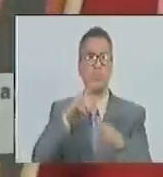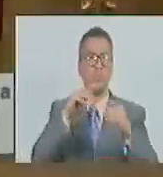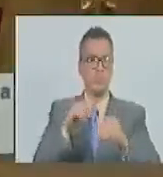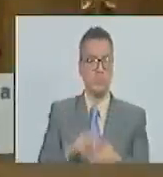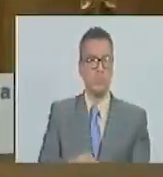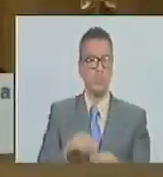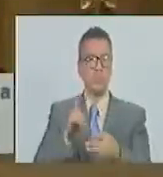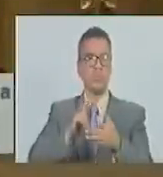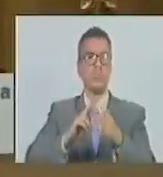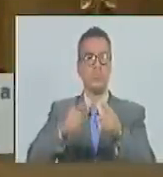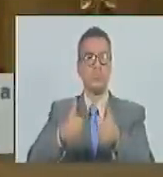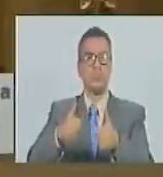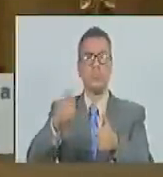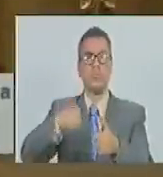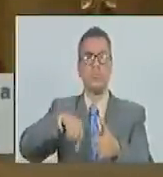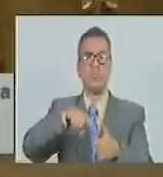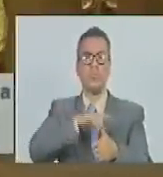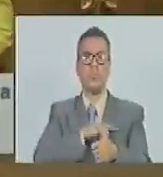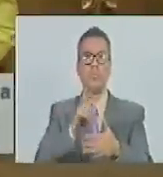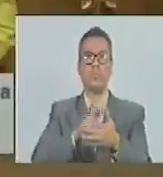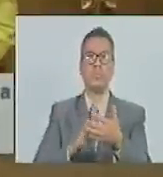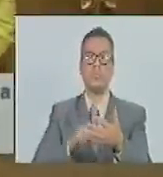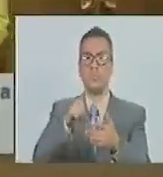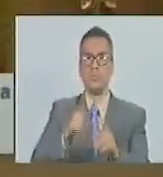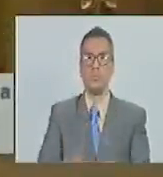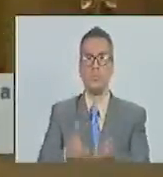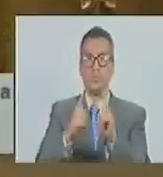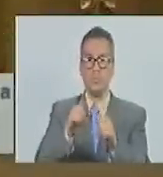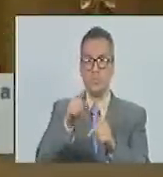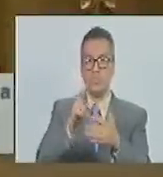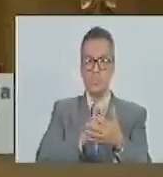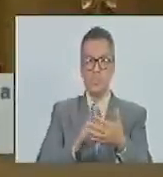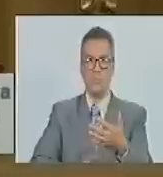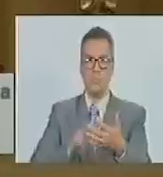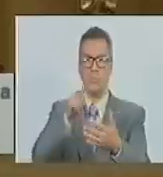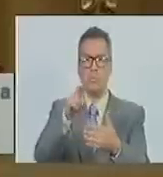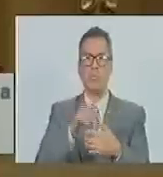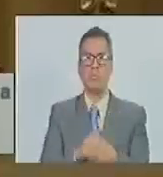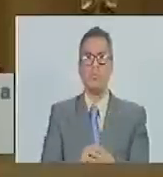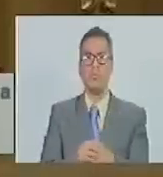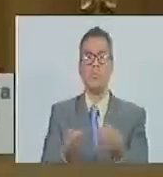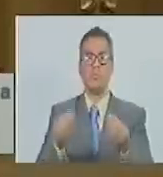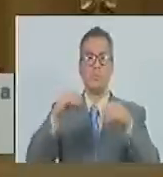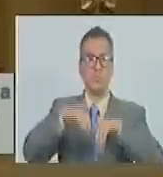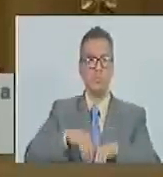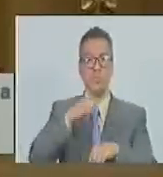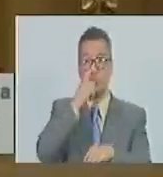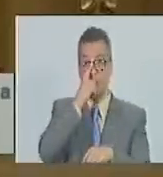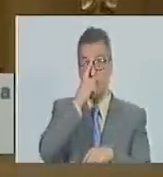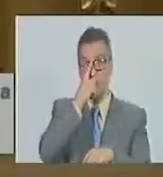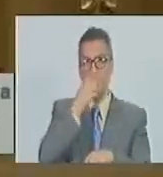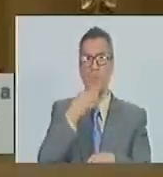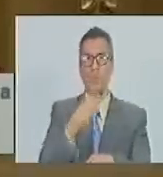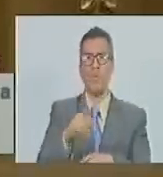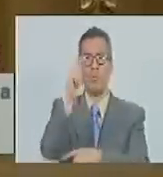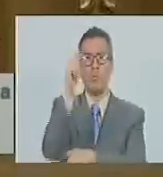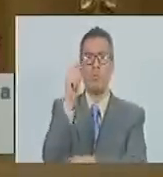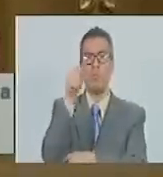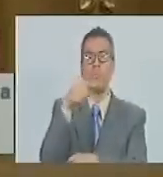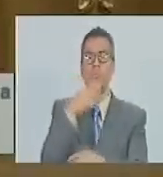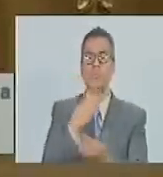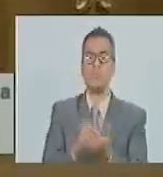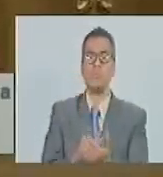colibrí a hacer nuestro pequeño aporte, si usted lo permite, señor presidente, a leer el acuerdo. Adelante, diputada.